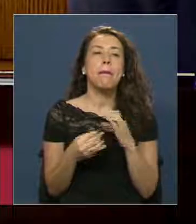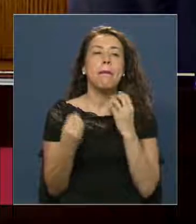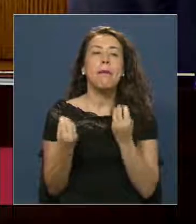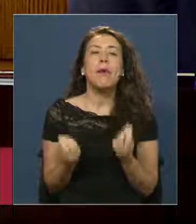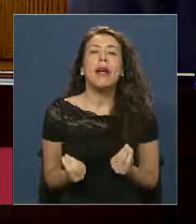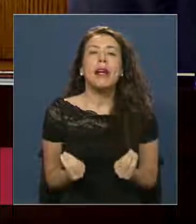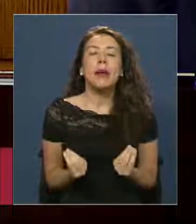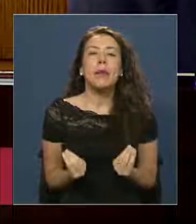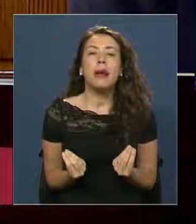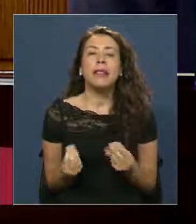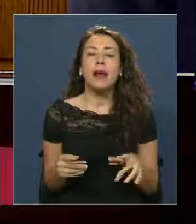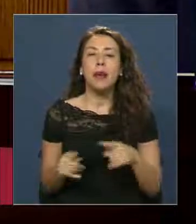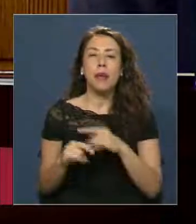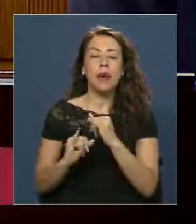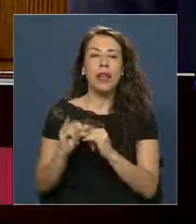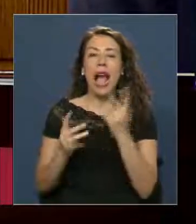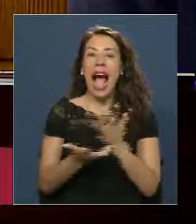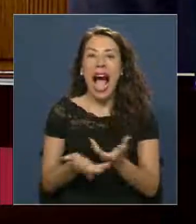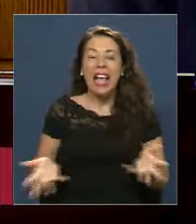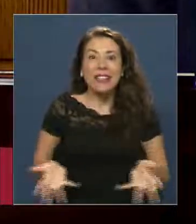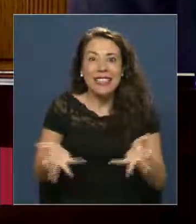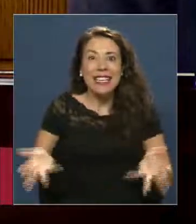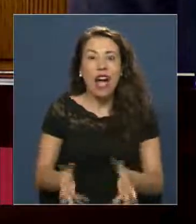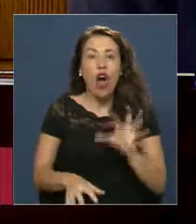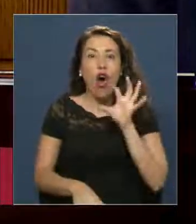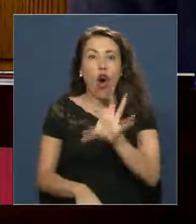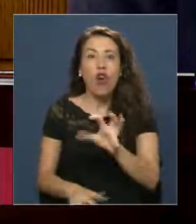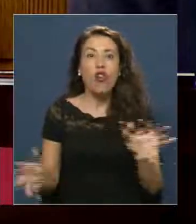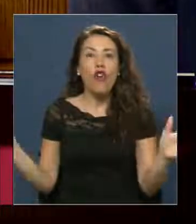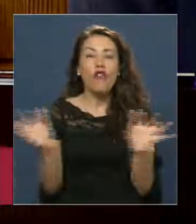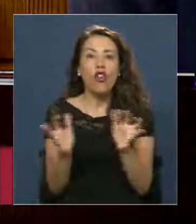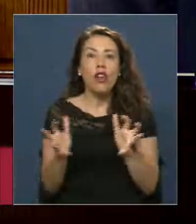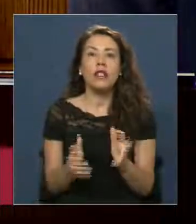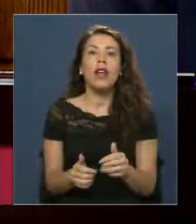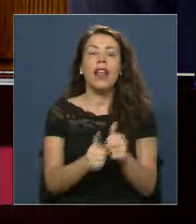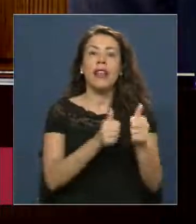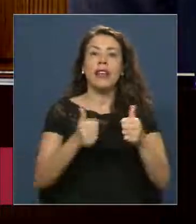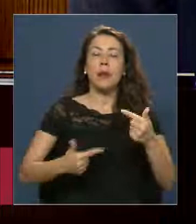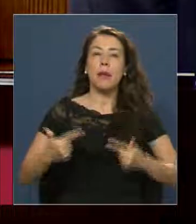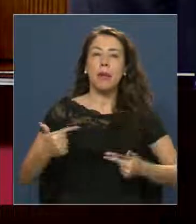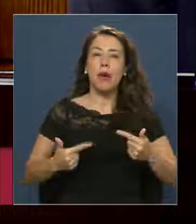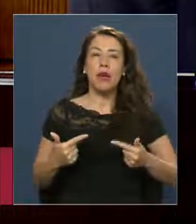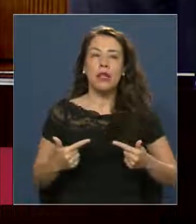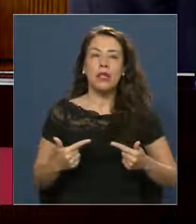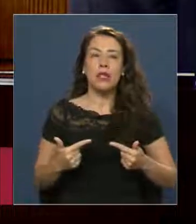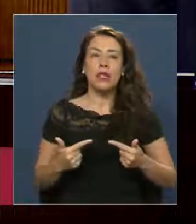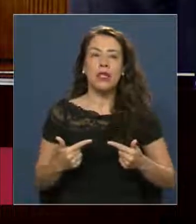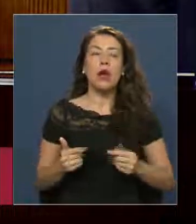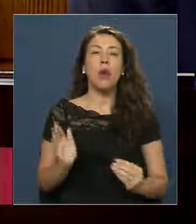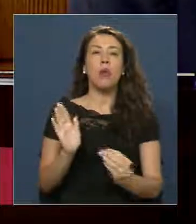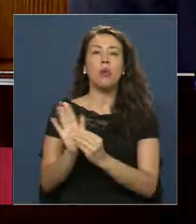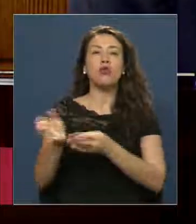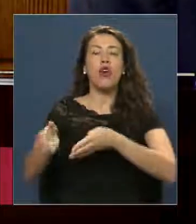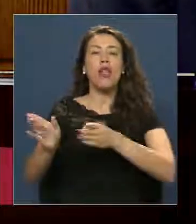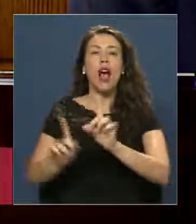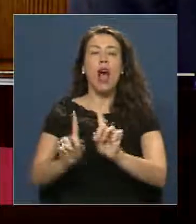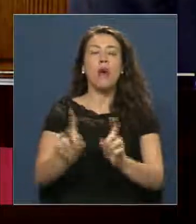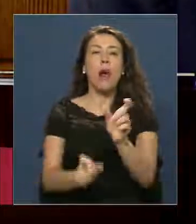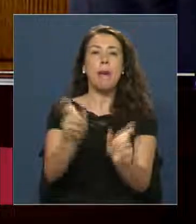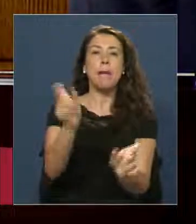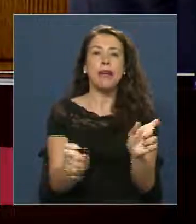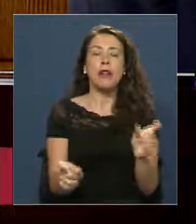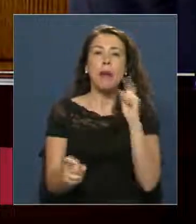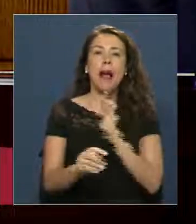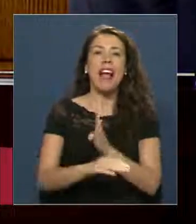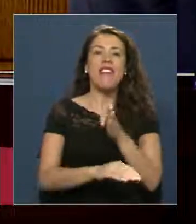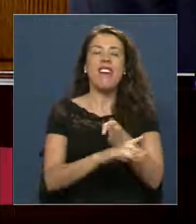lo que ocurre en esas redes sociales? ¿Hay incitación al odio y la violencia? Cuando una dirigente política pone las direcciones de algunas personas para que los